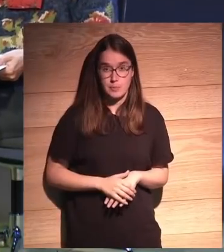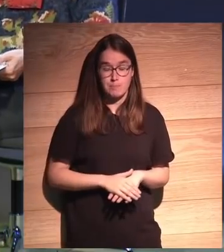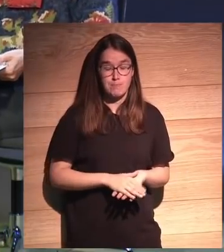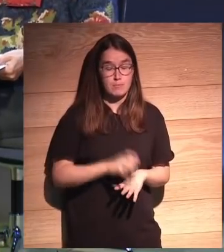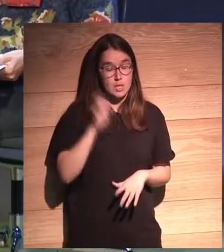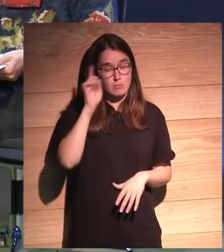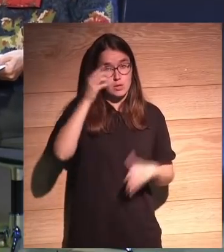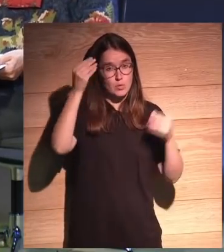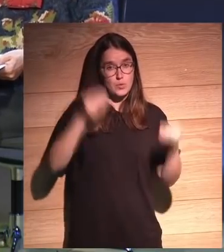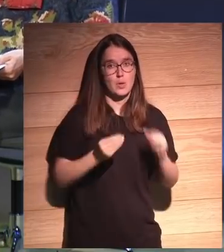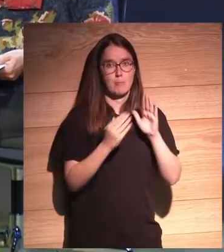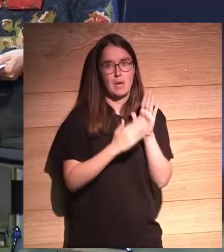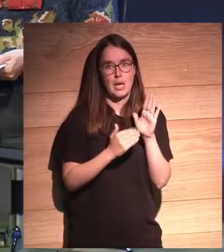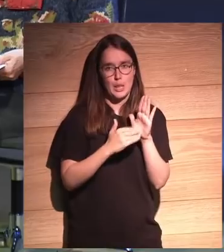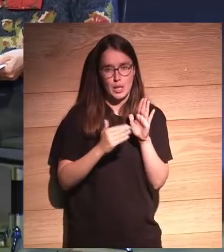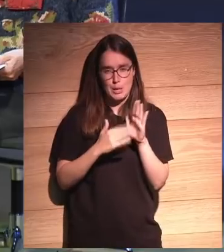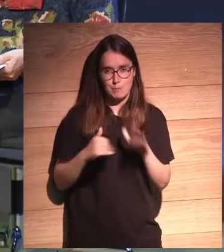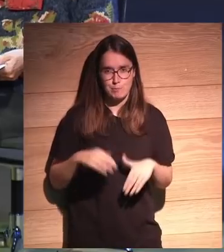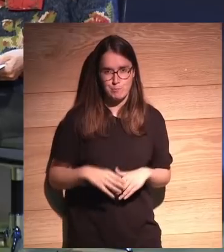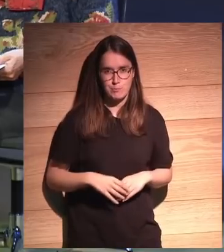gran maestro en Valencia.